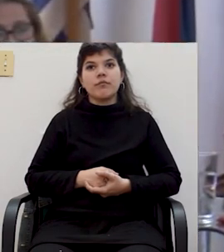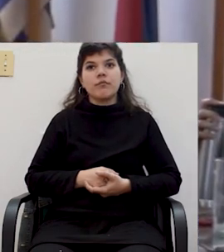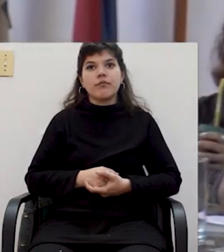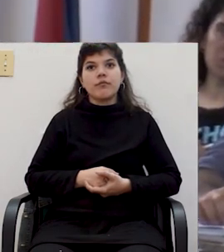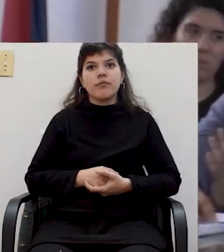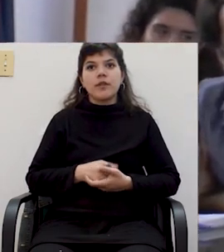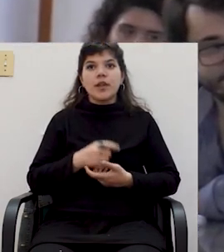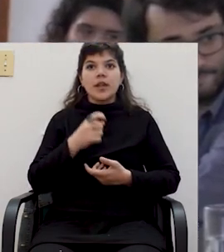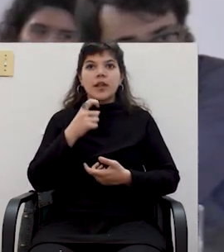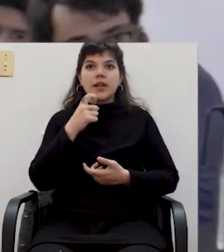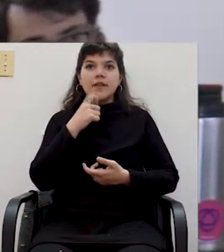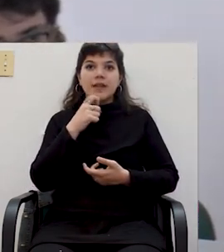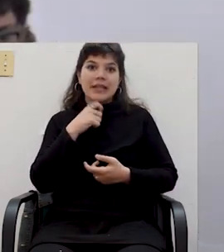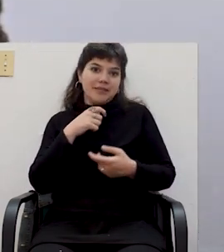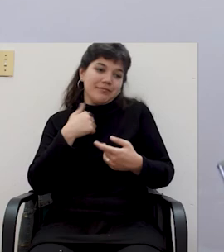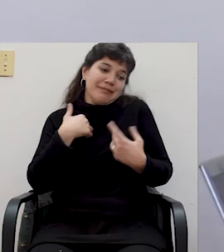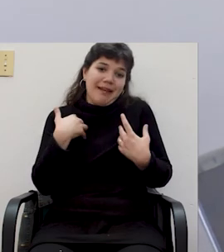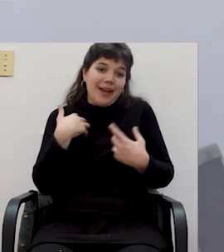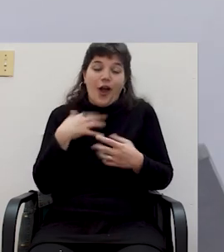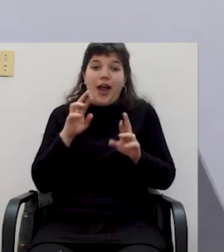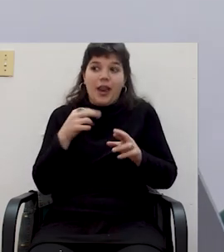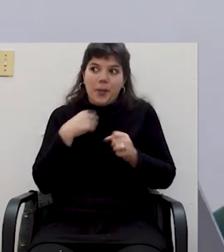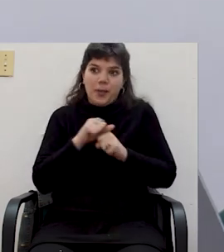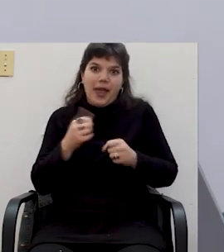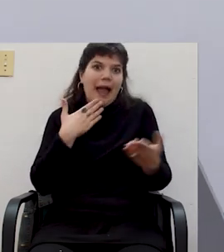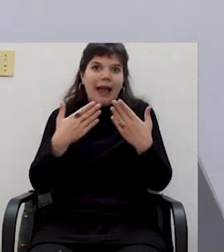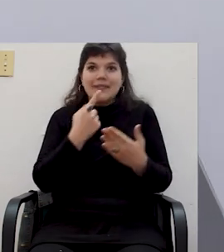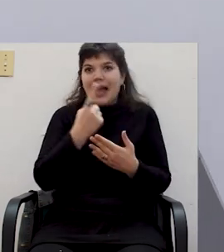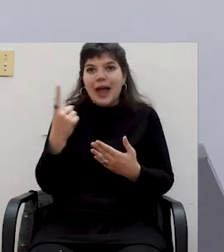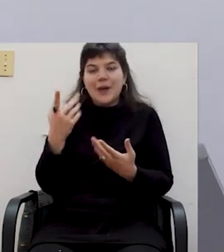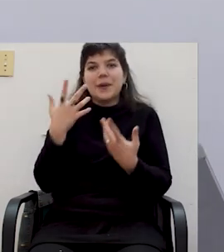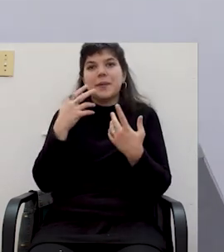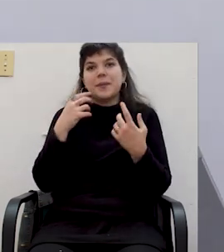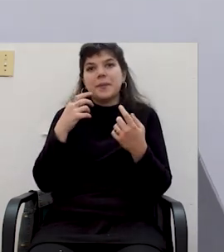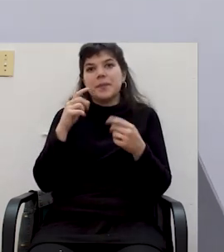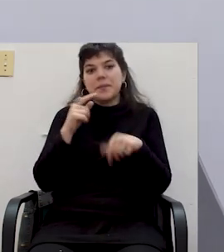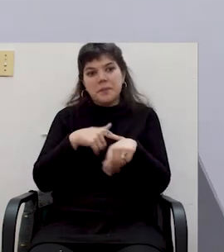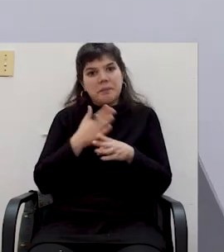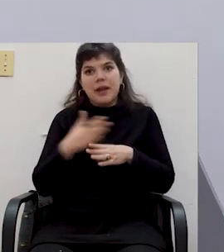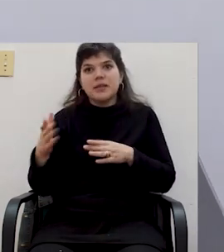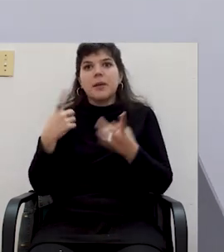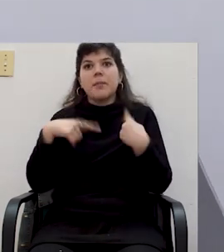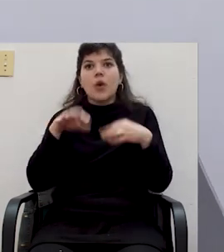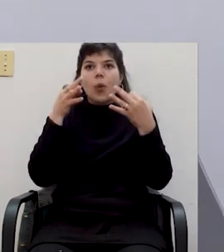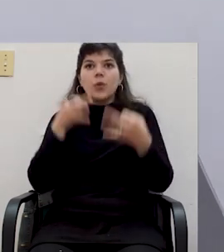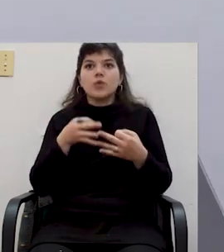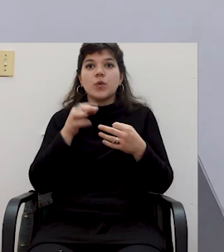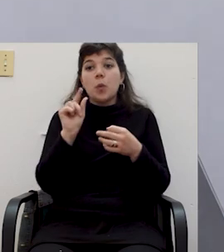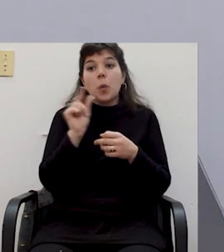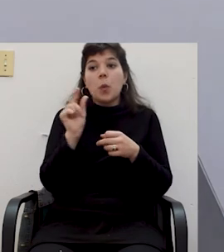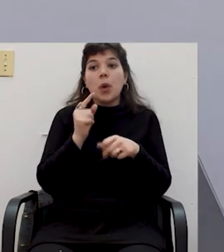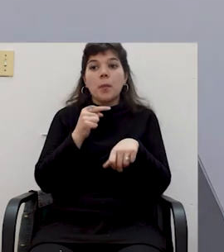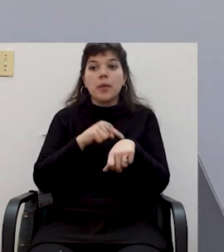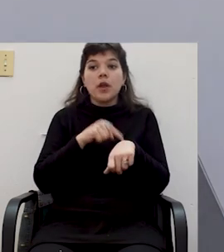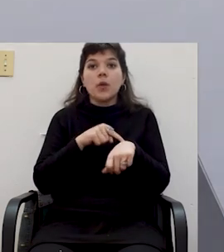Me quedaría un rato charlando con cada una y en realidad justamente ahora tenemos unos minutos para eso,